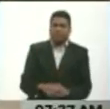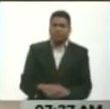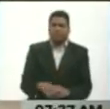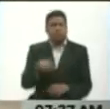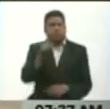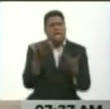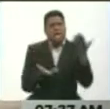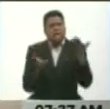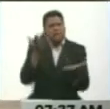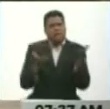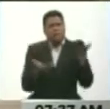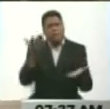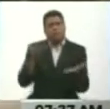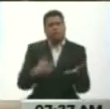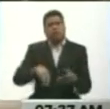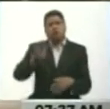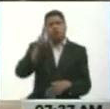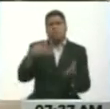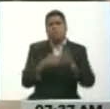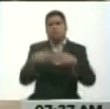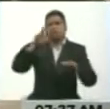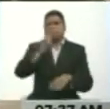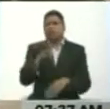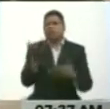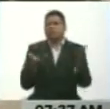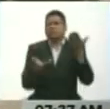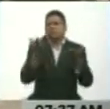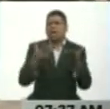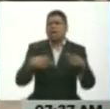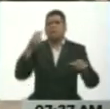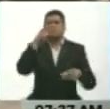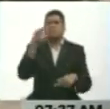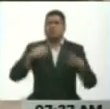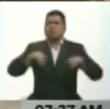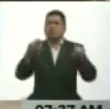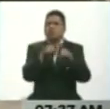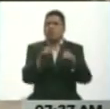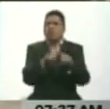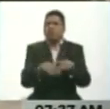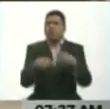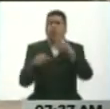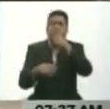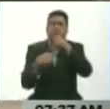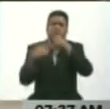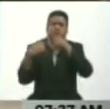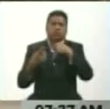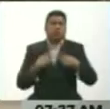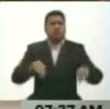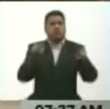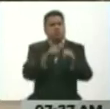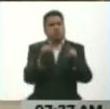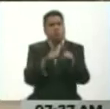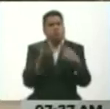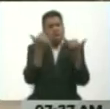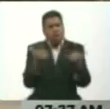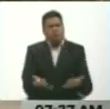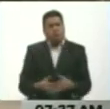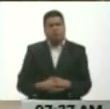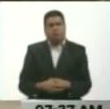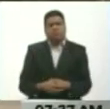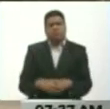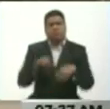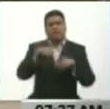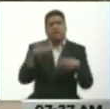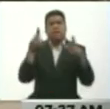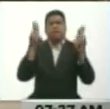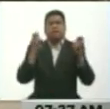comparación del año 2002 a lo que está ocurriendo ahora. Mm. El país no es el mismo, el pueblo no es el mismo, los medios de comunicación no son los mismos y tampoco el tema